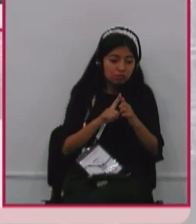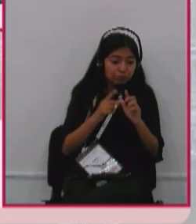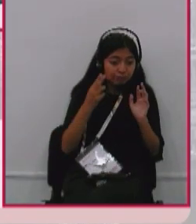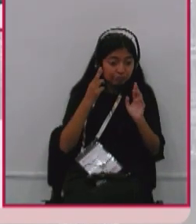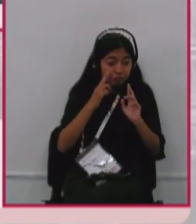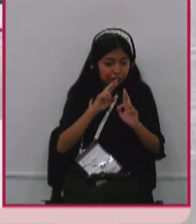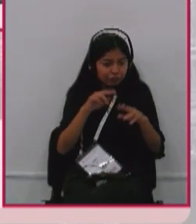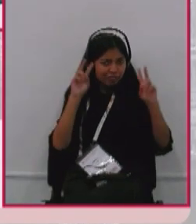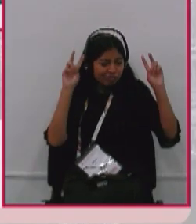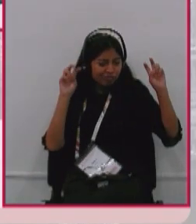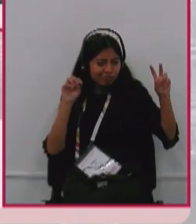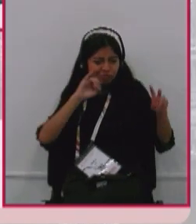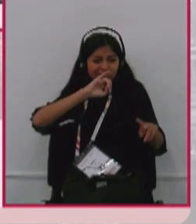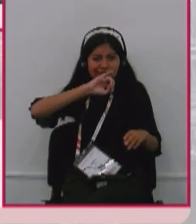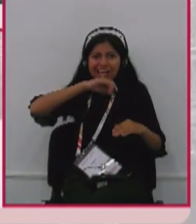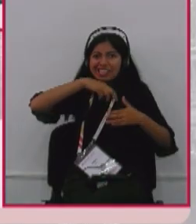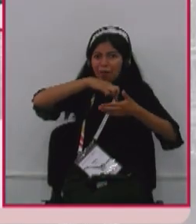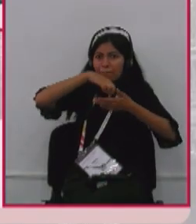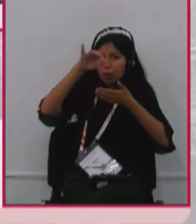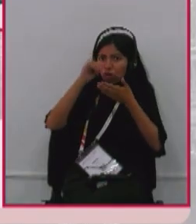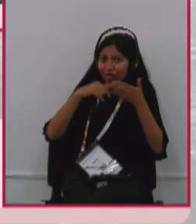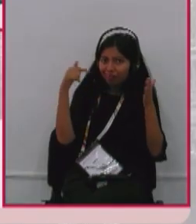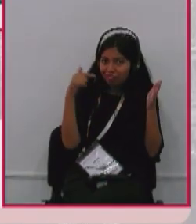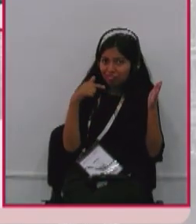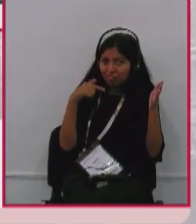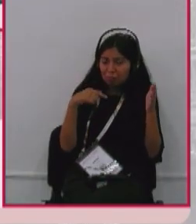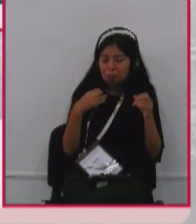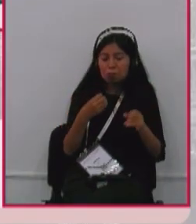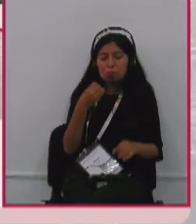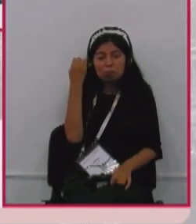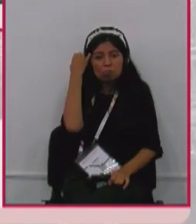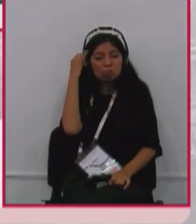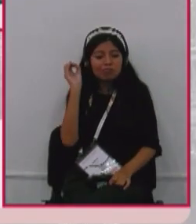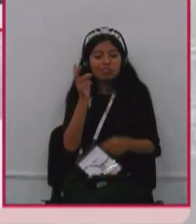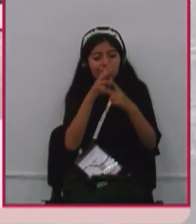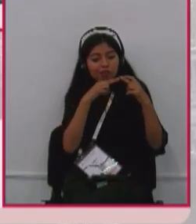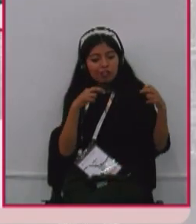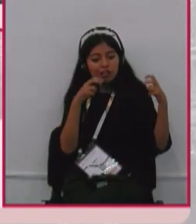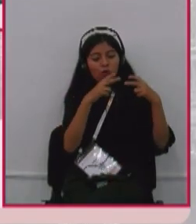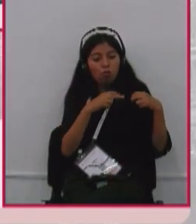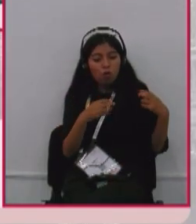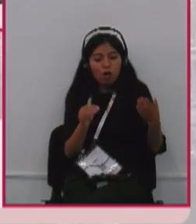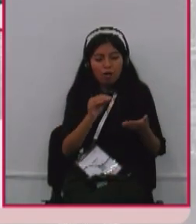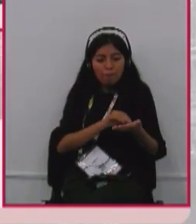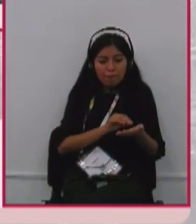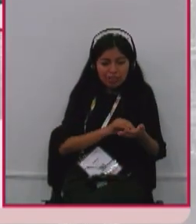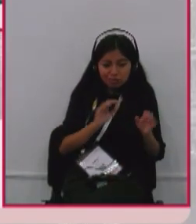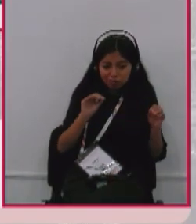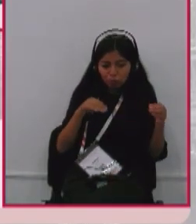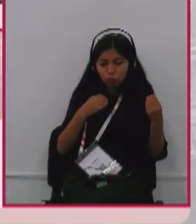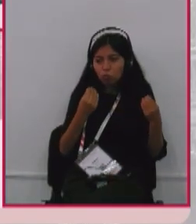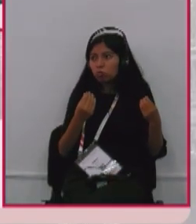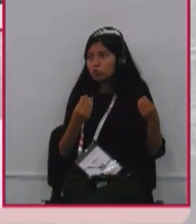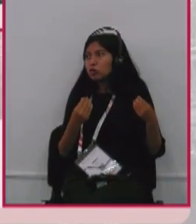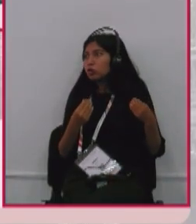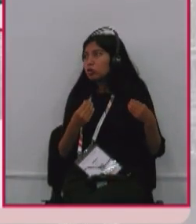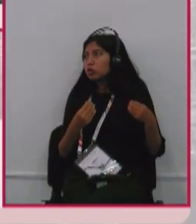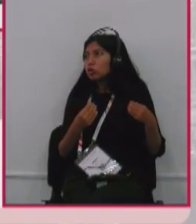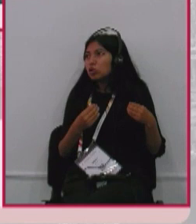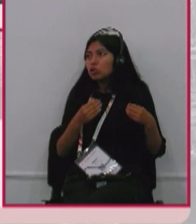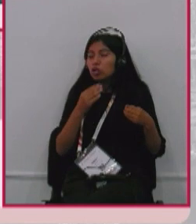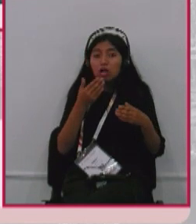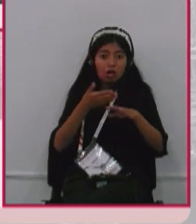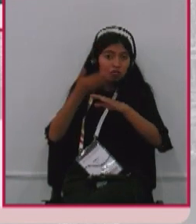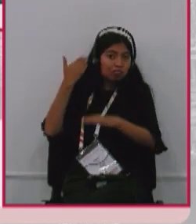el tema de Injection Leaching, ¿no? Nos pusimos a averiguar un poco más, oye, de qué se trataba esto. No lo habíamos